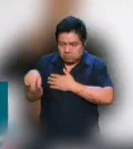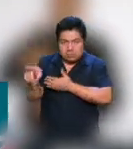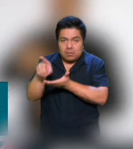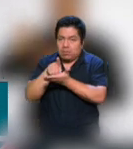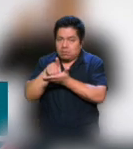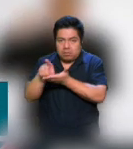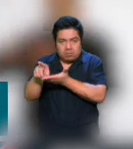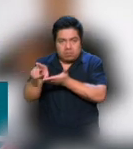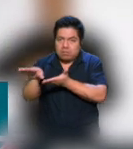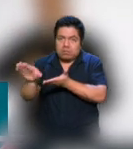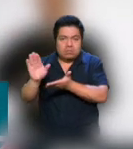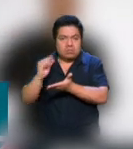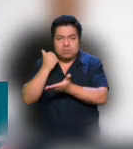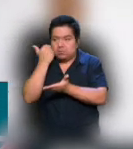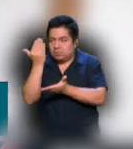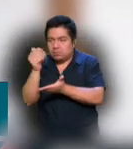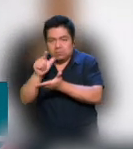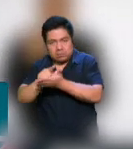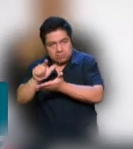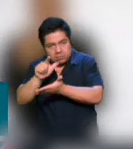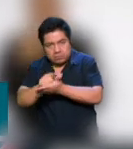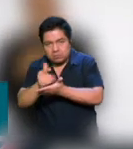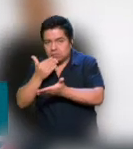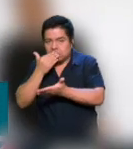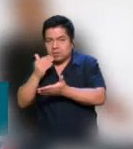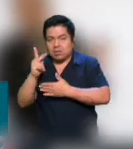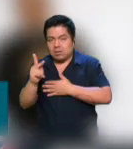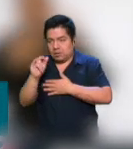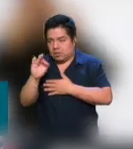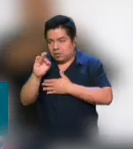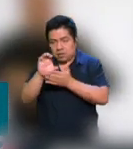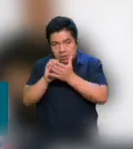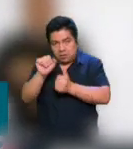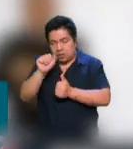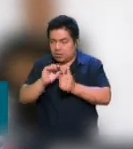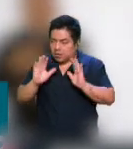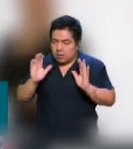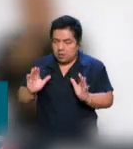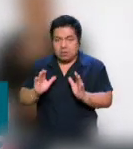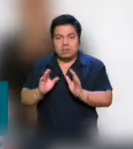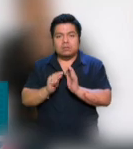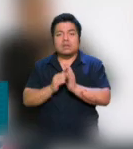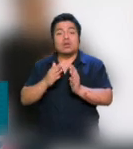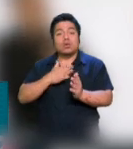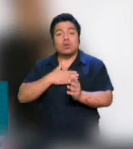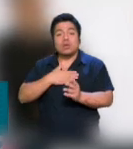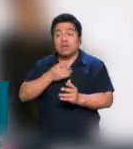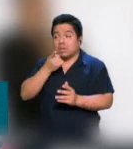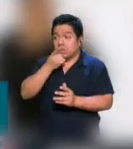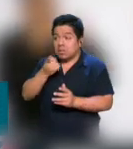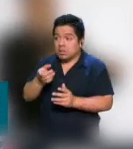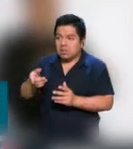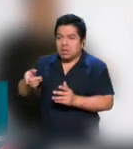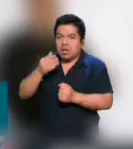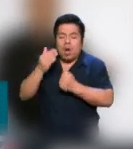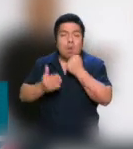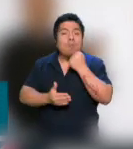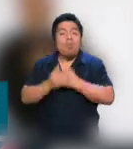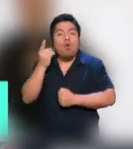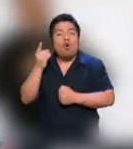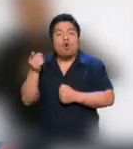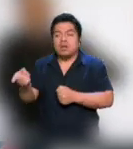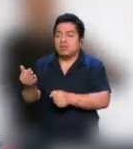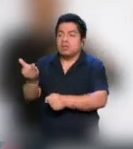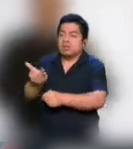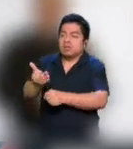derecho y además es legal y es parte de la reforma constitucional. Pero lo que les estoy planteando es por qué la plantean